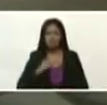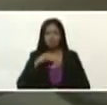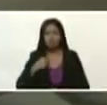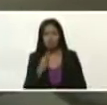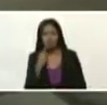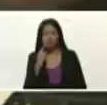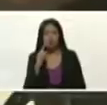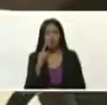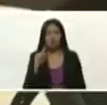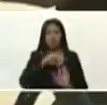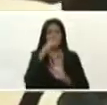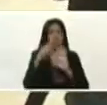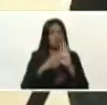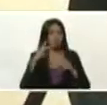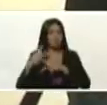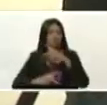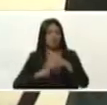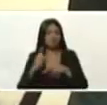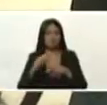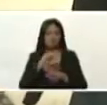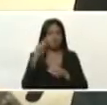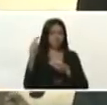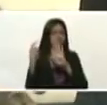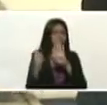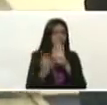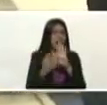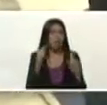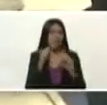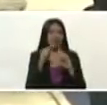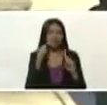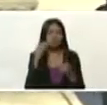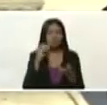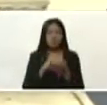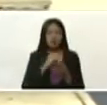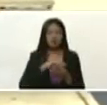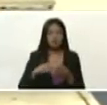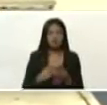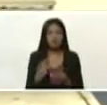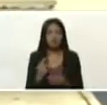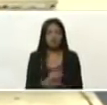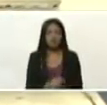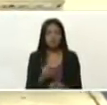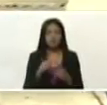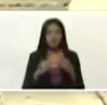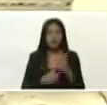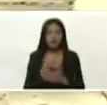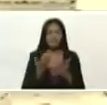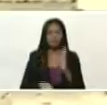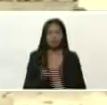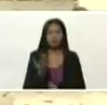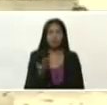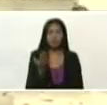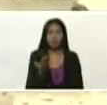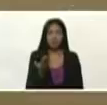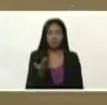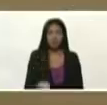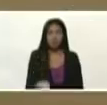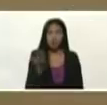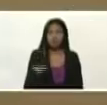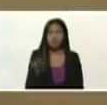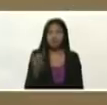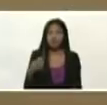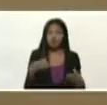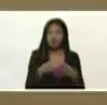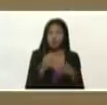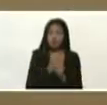al 100% de producción, cosa que fue la meta que usted nos estableció, pero lo más importante es que es la propia clase